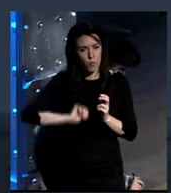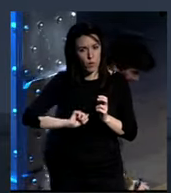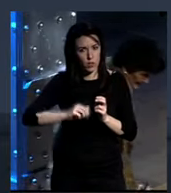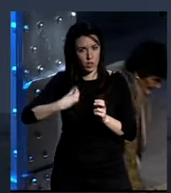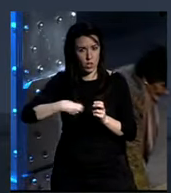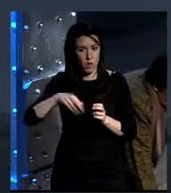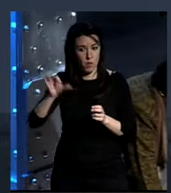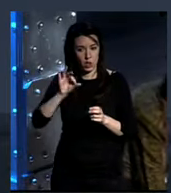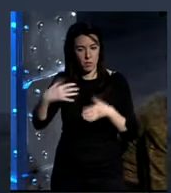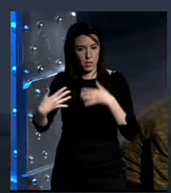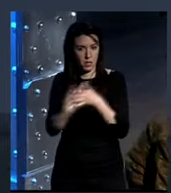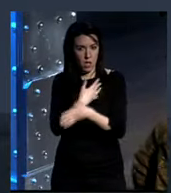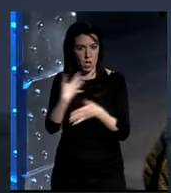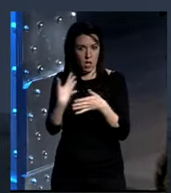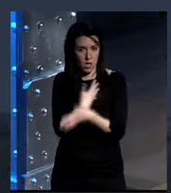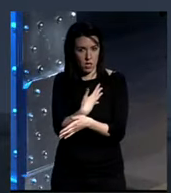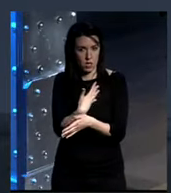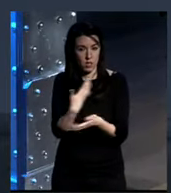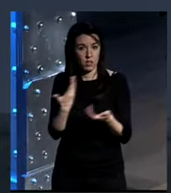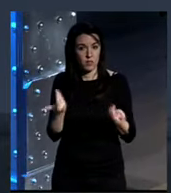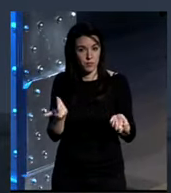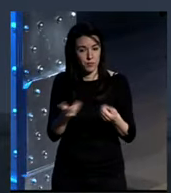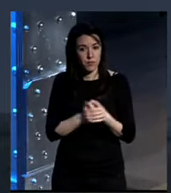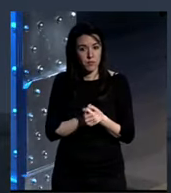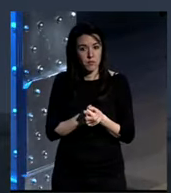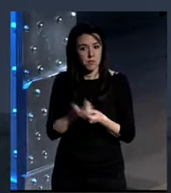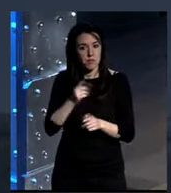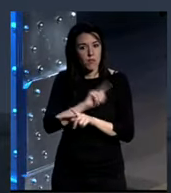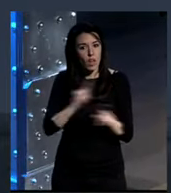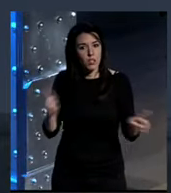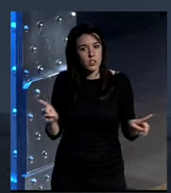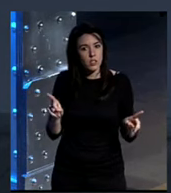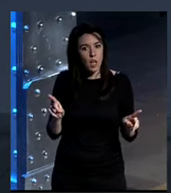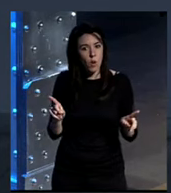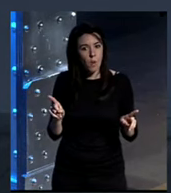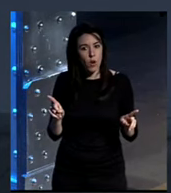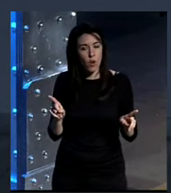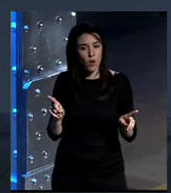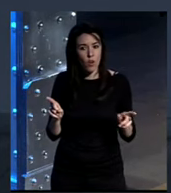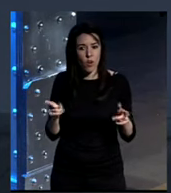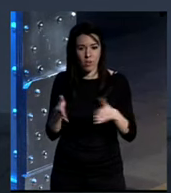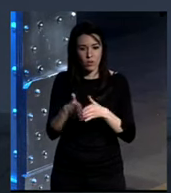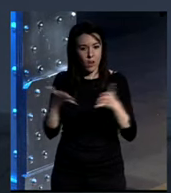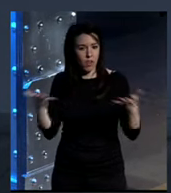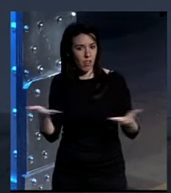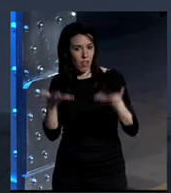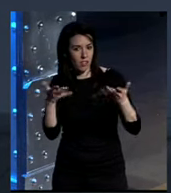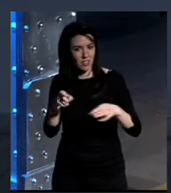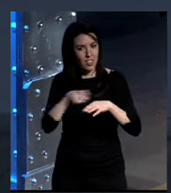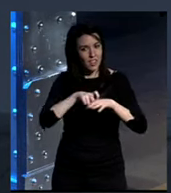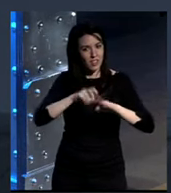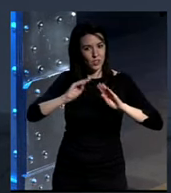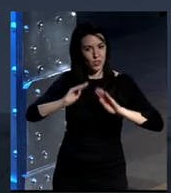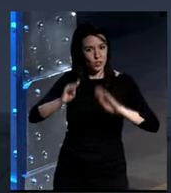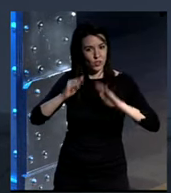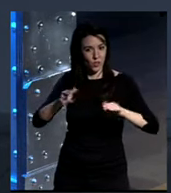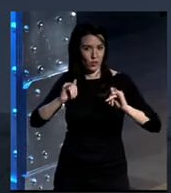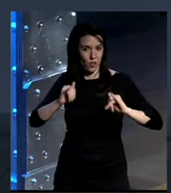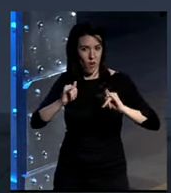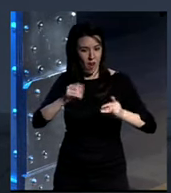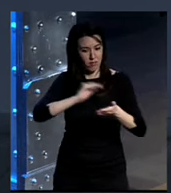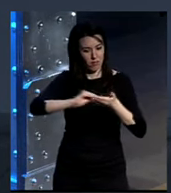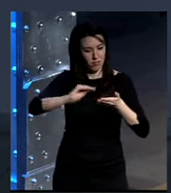que Sebastián aplicó. Y yo diría que tampoco con la amenidad que le caracterizaba a lo que él